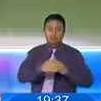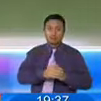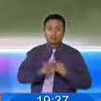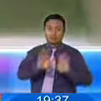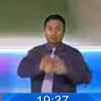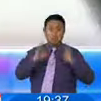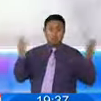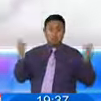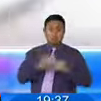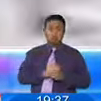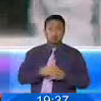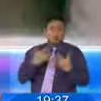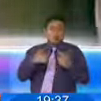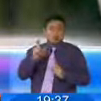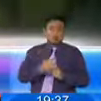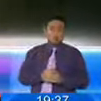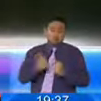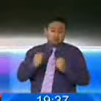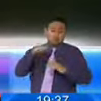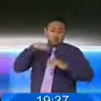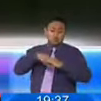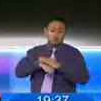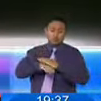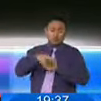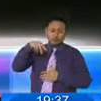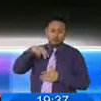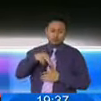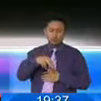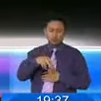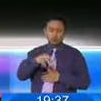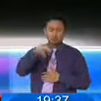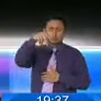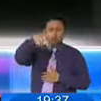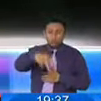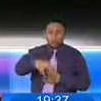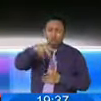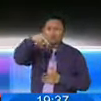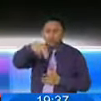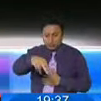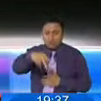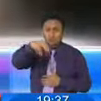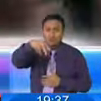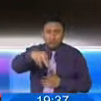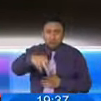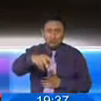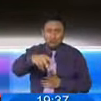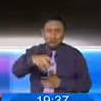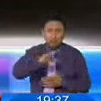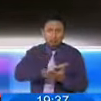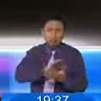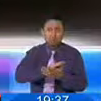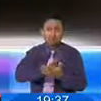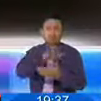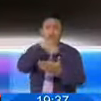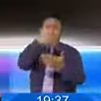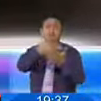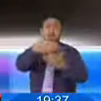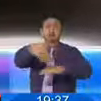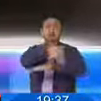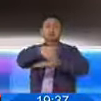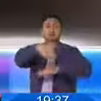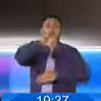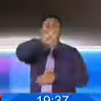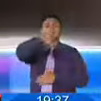puertas abiertas, cualquiera puede llegar hasta la peatonal y se continúa. No tendría inconvenientes hasta llegar a la calle